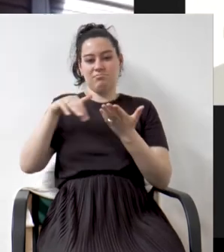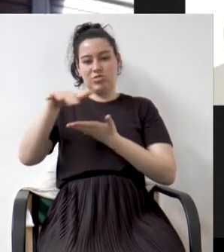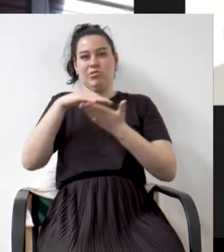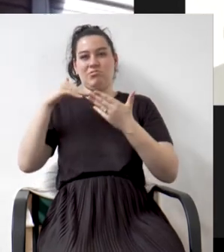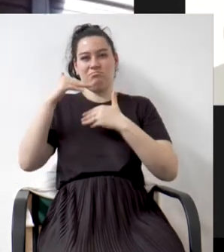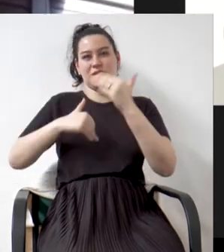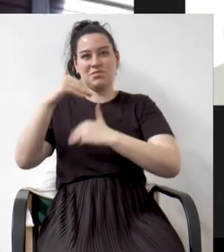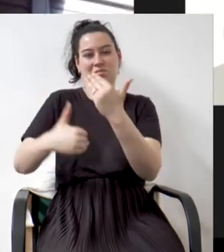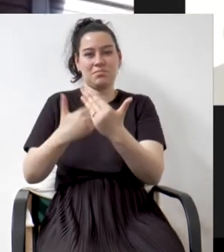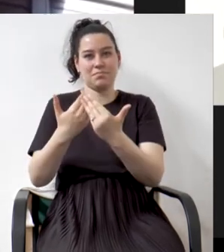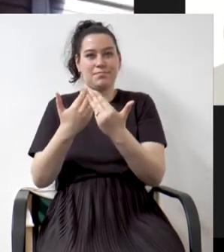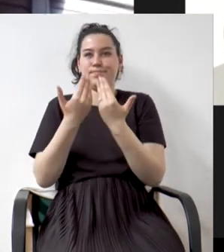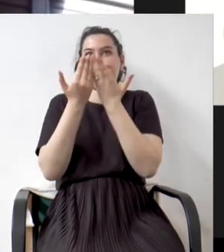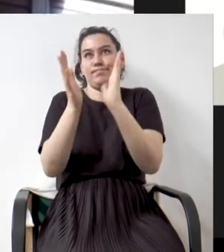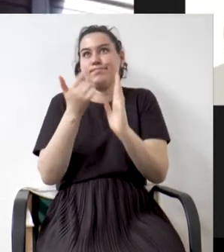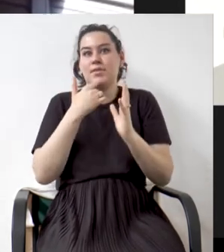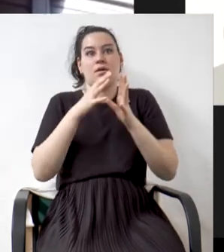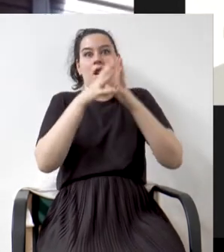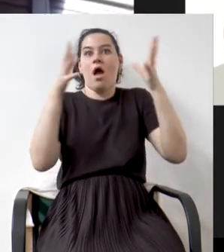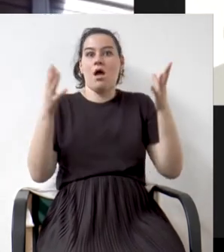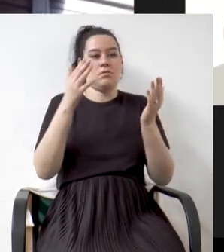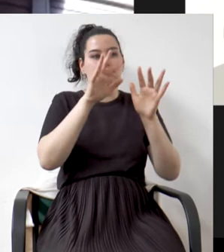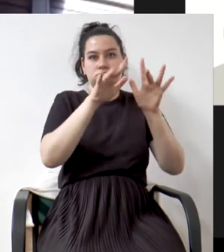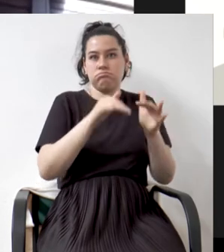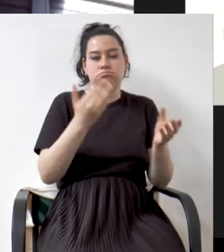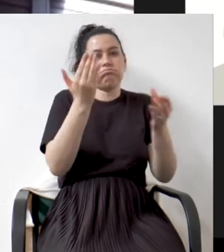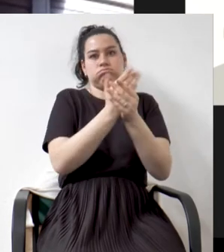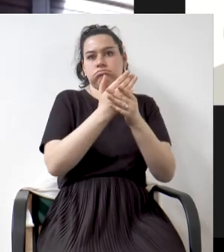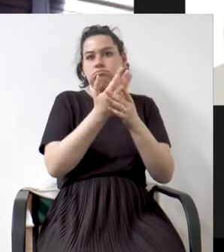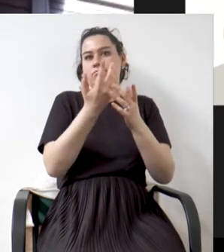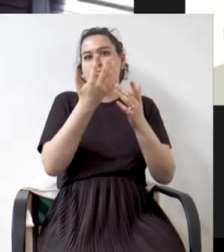va desde los grandes documentos